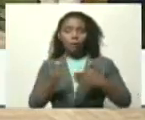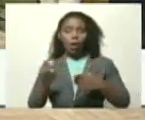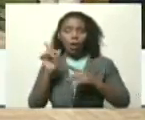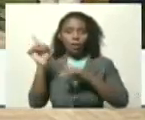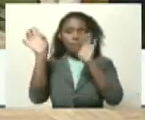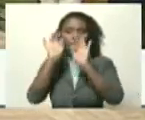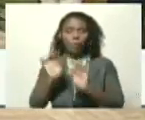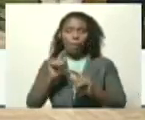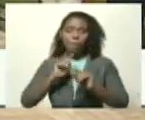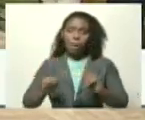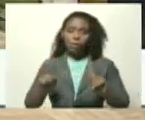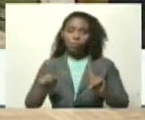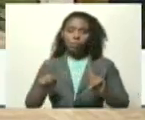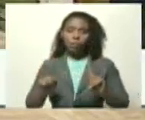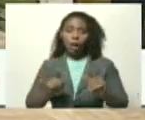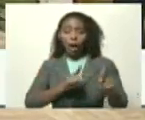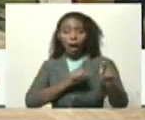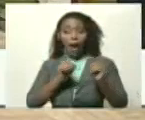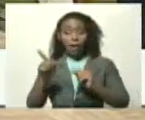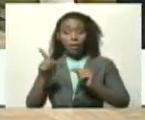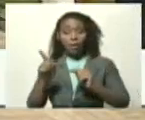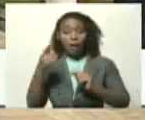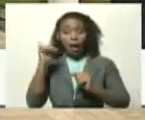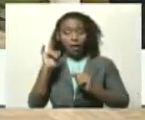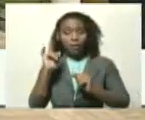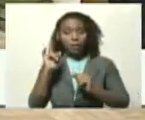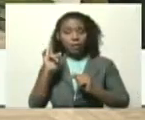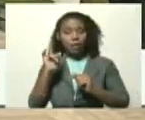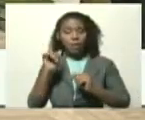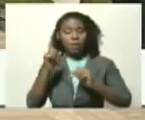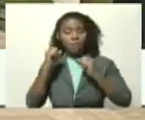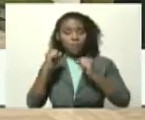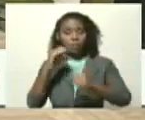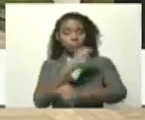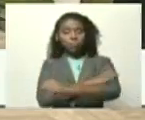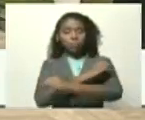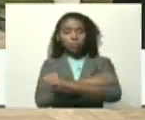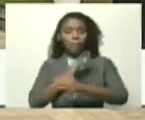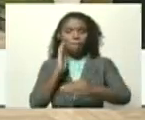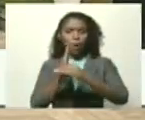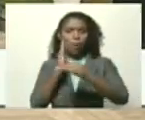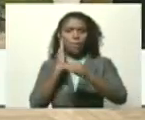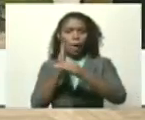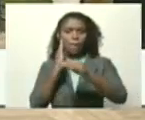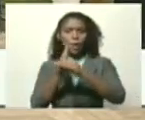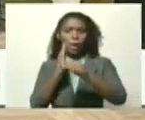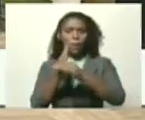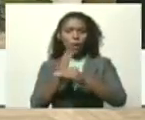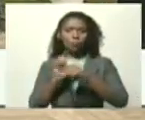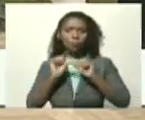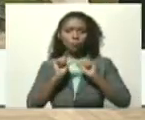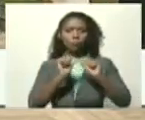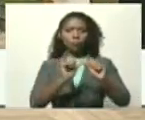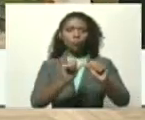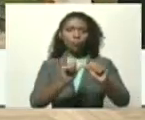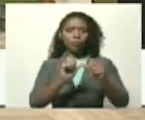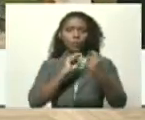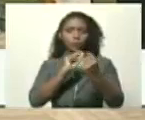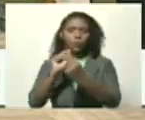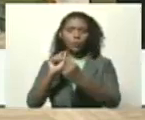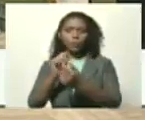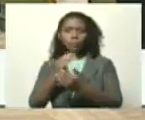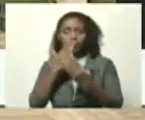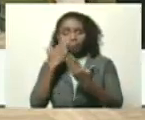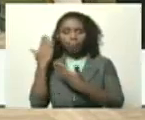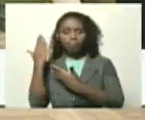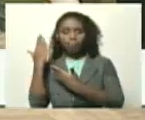mecanismo, pero hay acciones de la ultraderecha que han frenado por completo la continuidad del diálogo, Gisette.